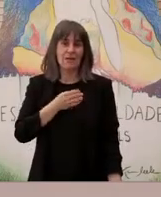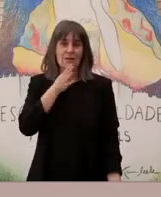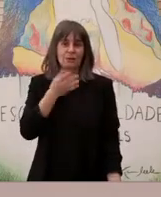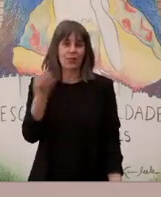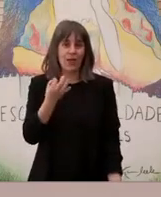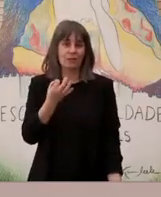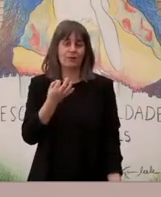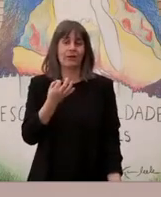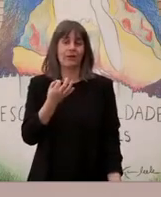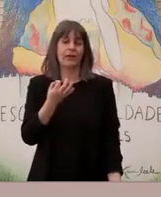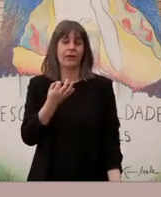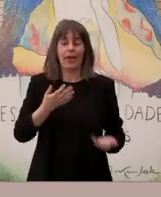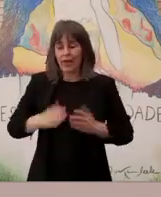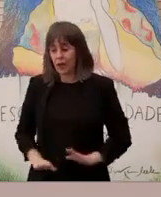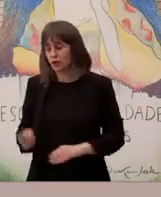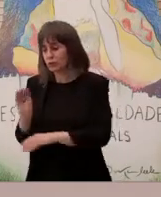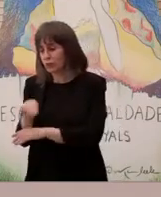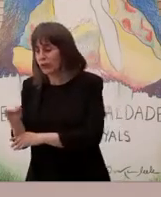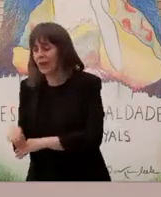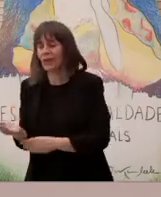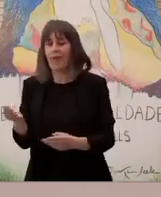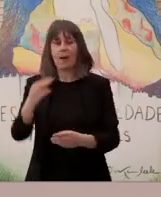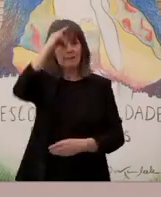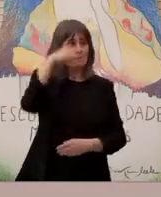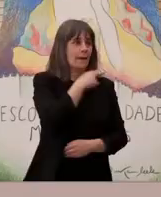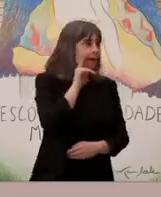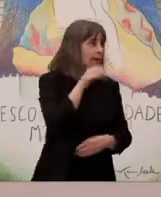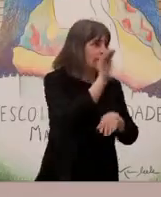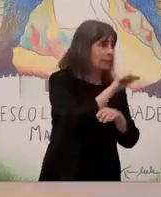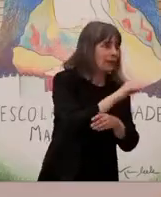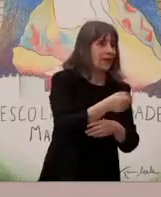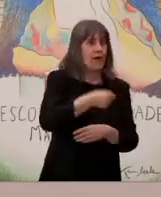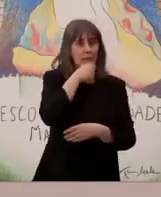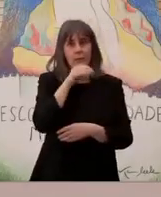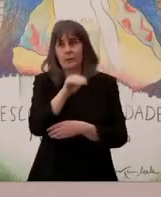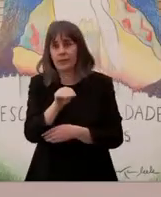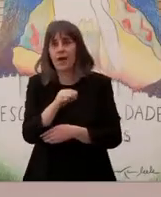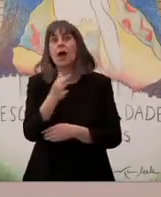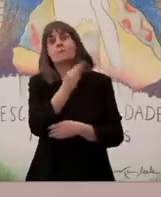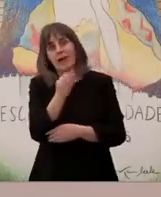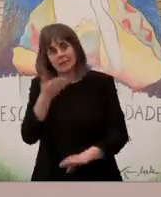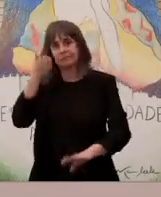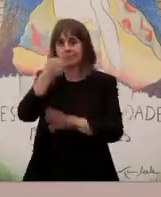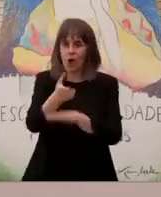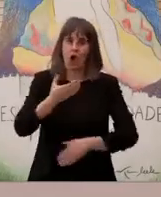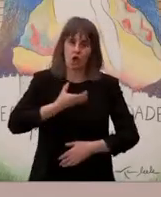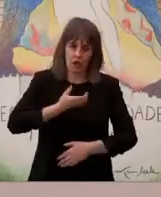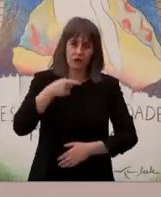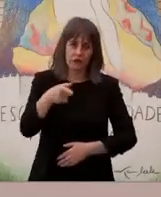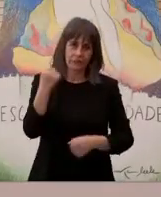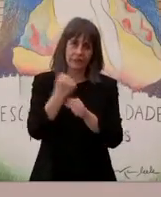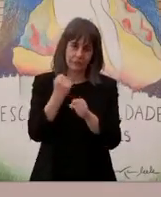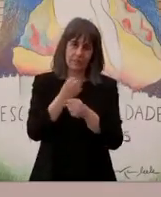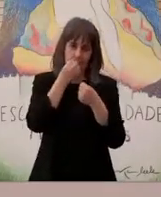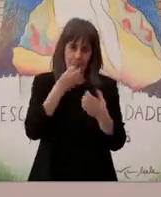que cuidarnos unos zurcillos hornos sus abuelos he ido con sello e ir con sello para hacer